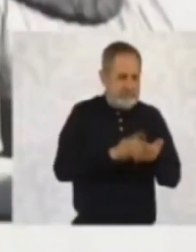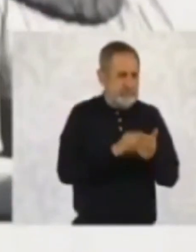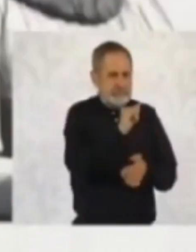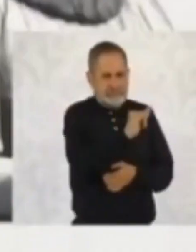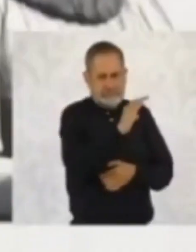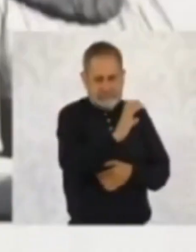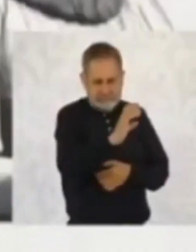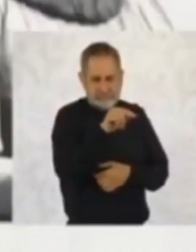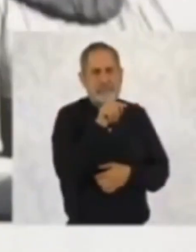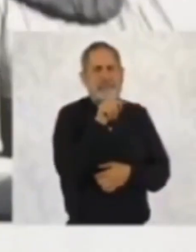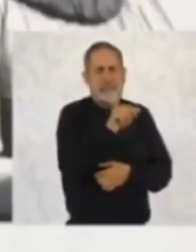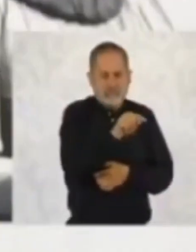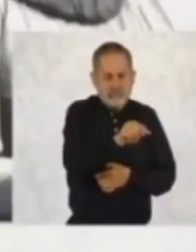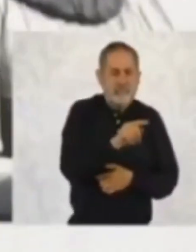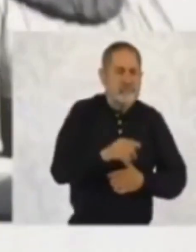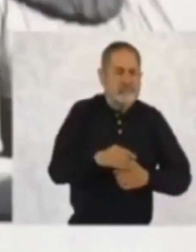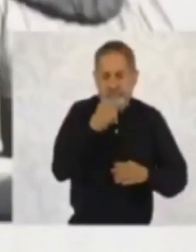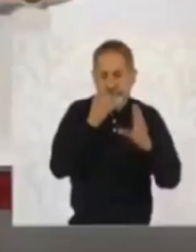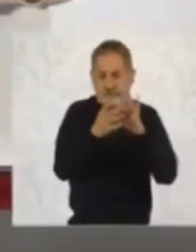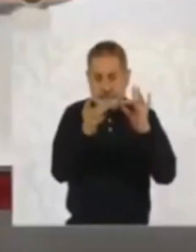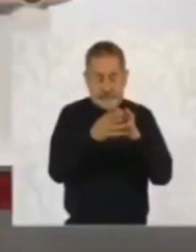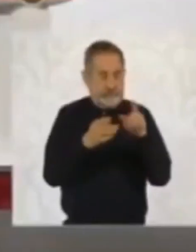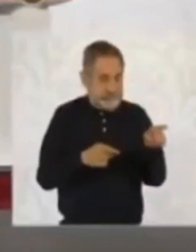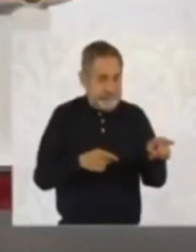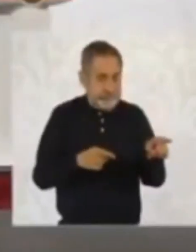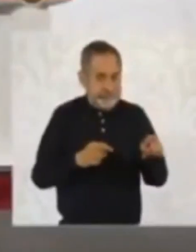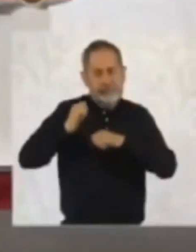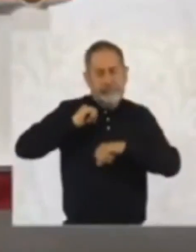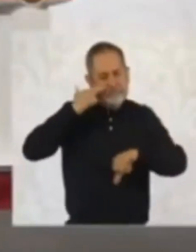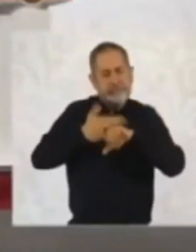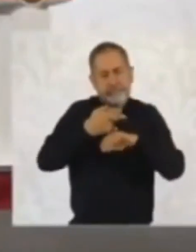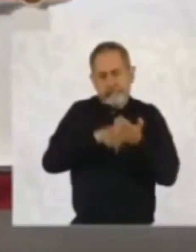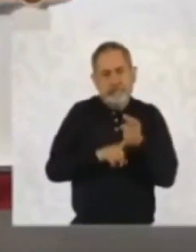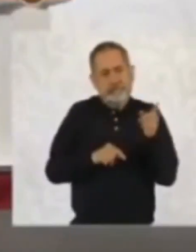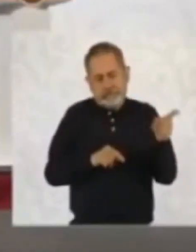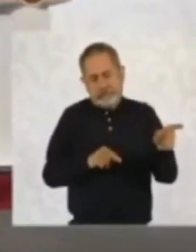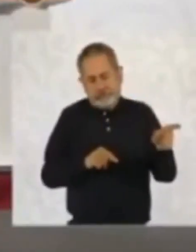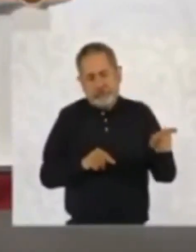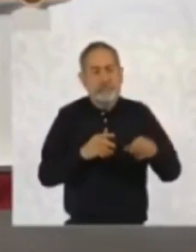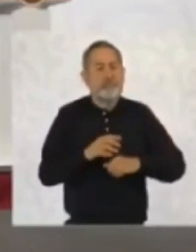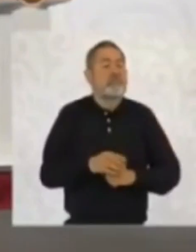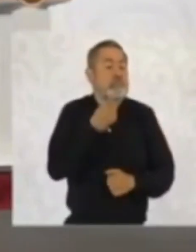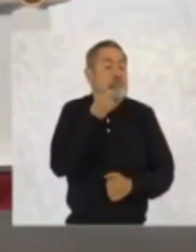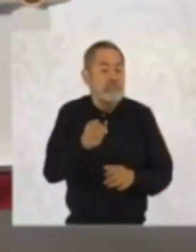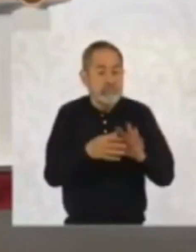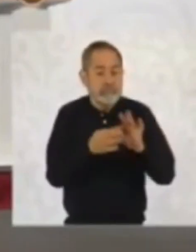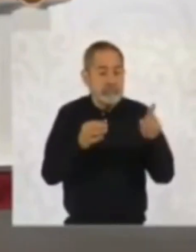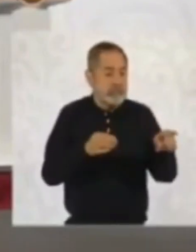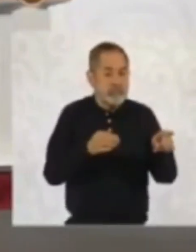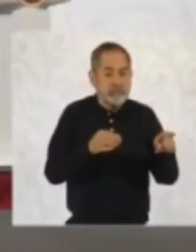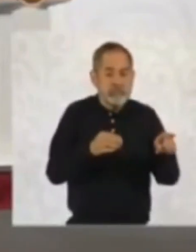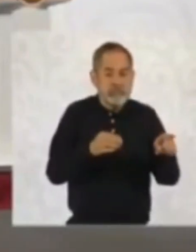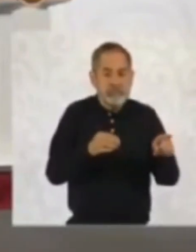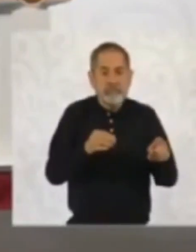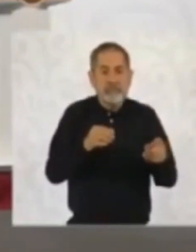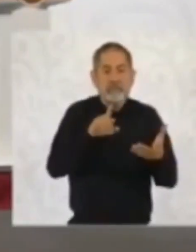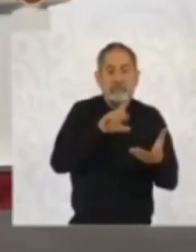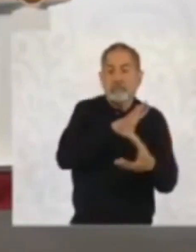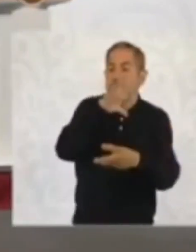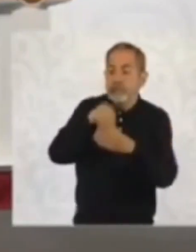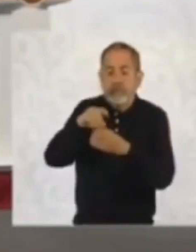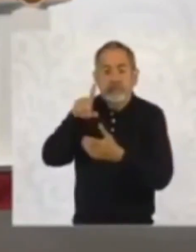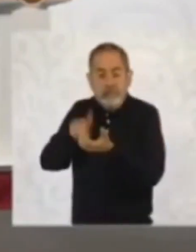la República, la Agencia de Investigación Criminal, que tiene distintas facultades dentro de la Fiscalía General